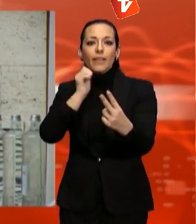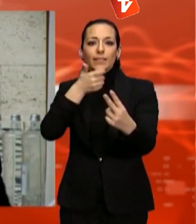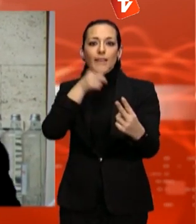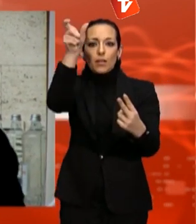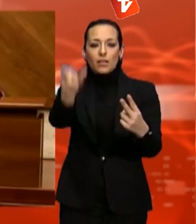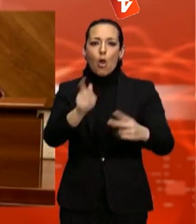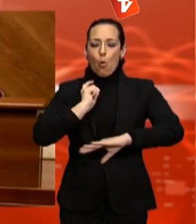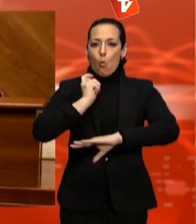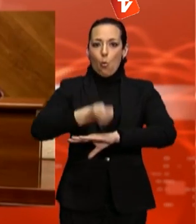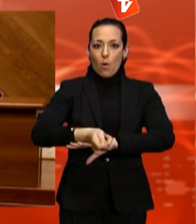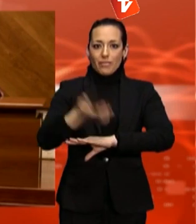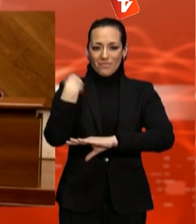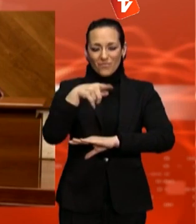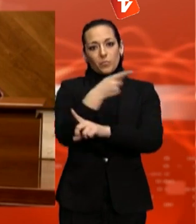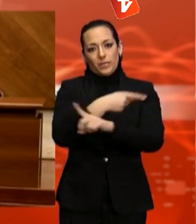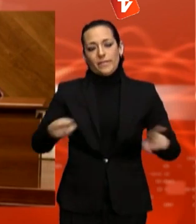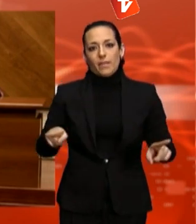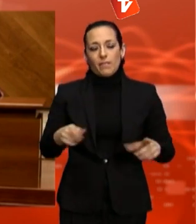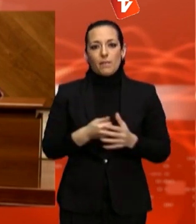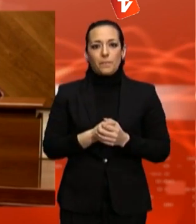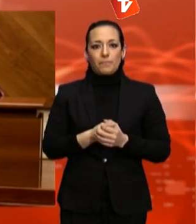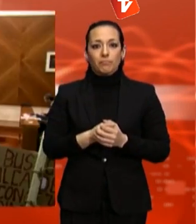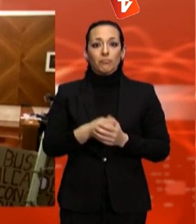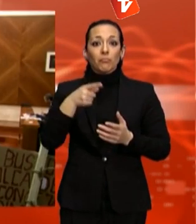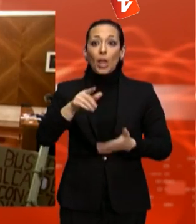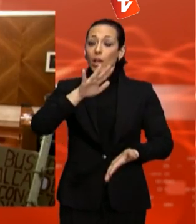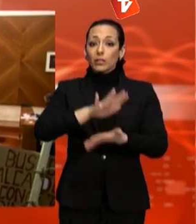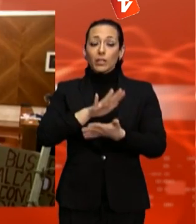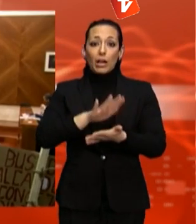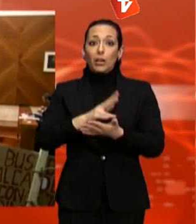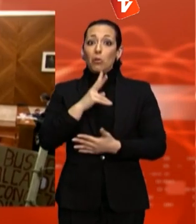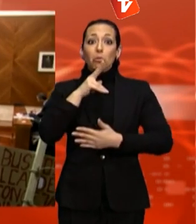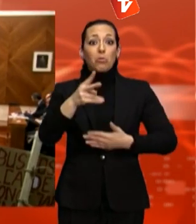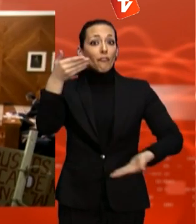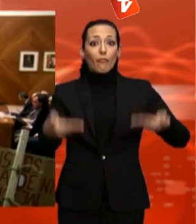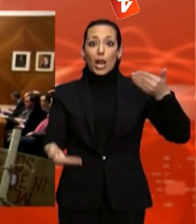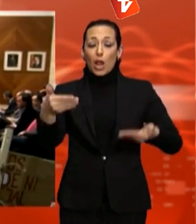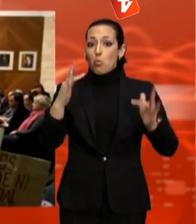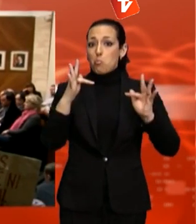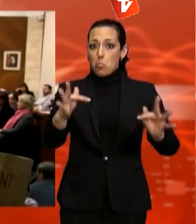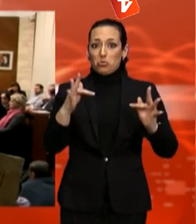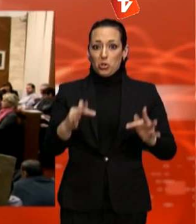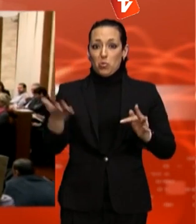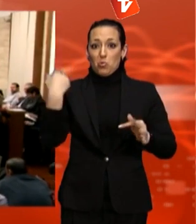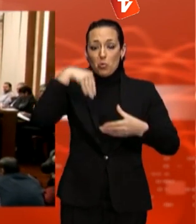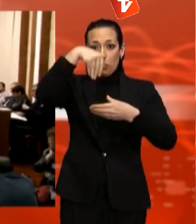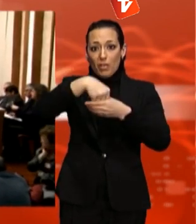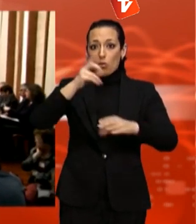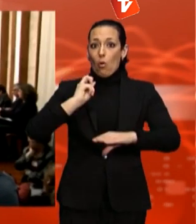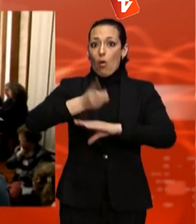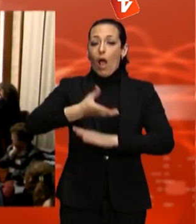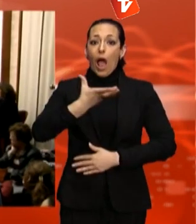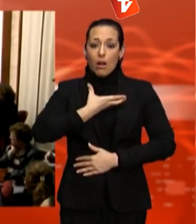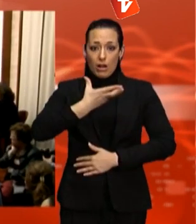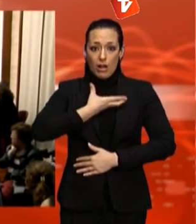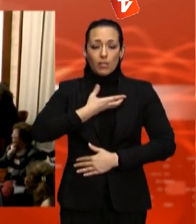Esa es la diferencia. Amb Torrelaxat, Manuel Bustos ha fet un balanç positiu dels 14 anys d'alcaldia. Ha agraït els seus col·laboradors i manté la confiança